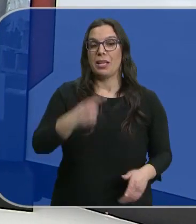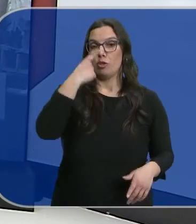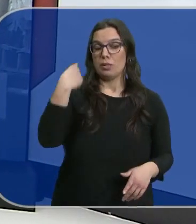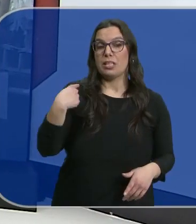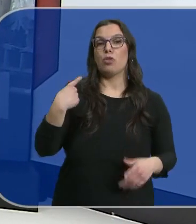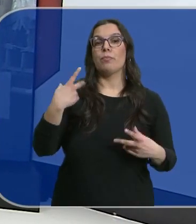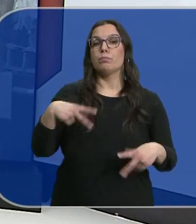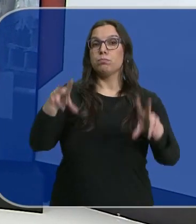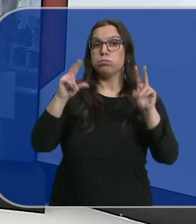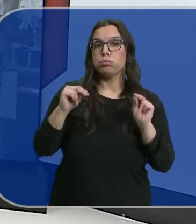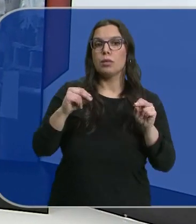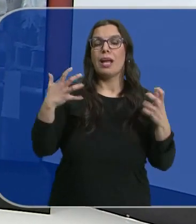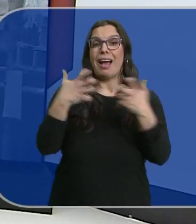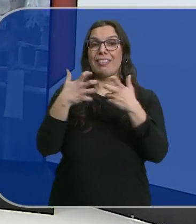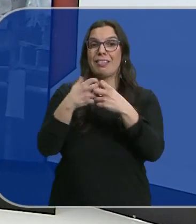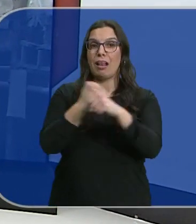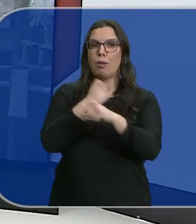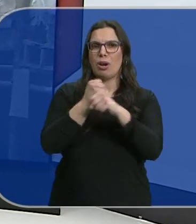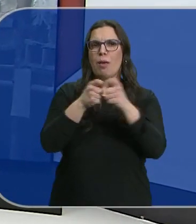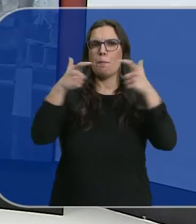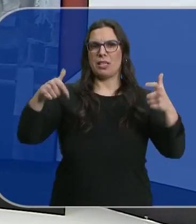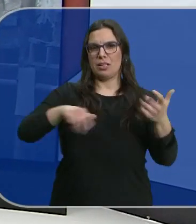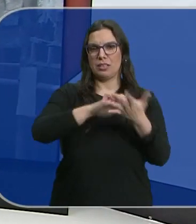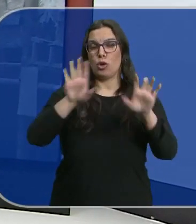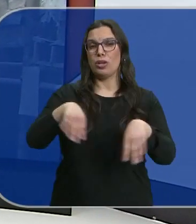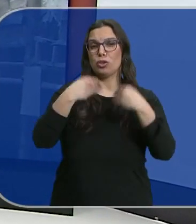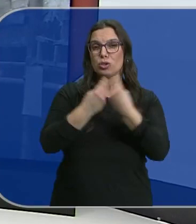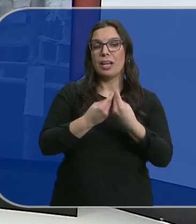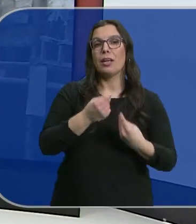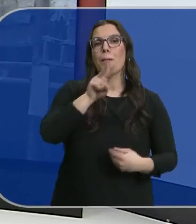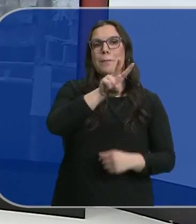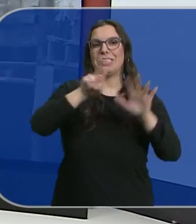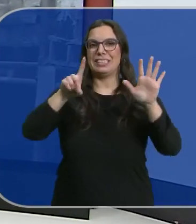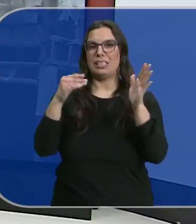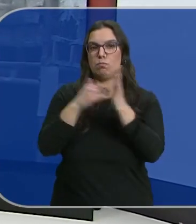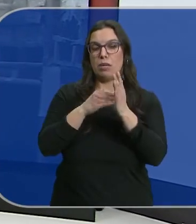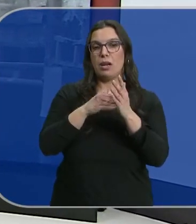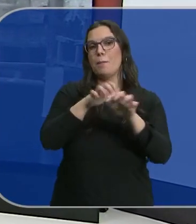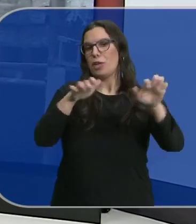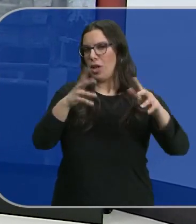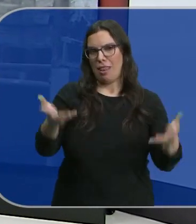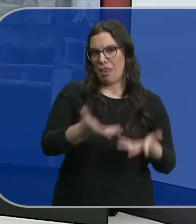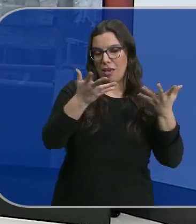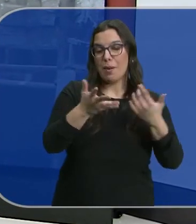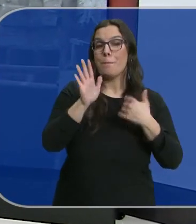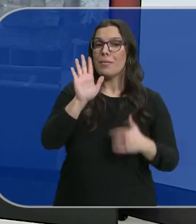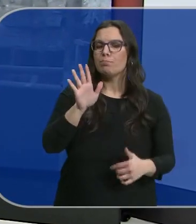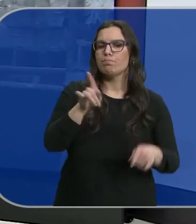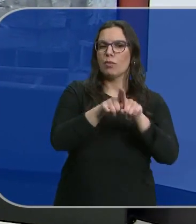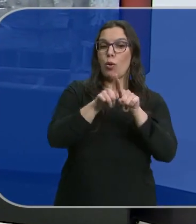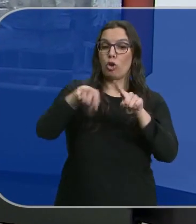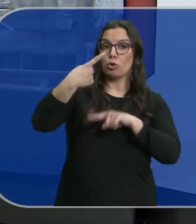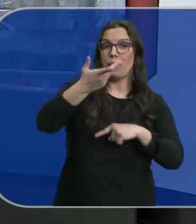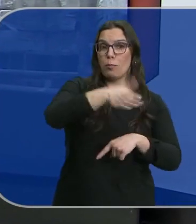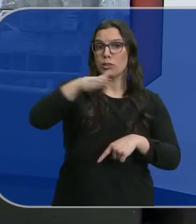2022 terminó con un incremento de los accidentes laborales en Castilla y León. En total se registraron más de 26.000, la mayoría de ellos leves, pero ha aumentado